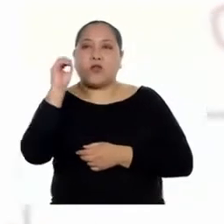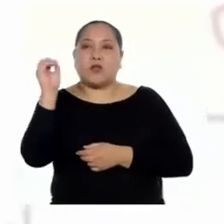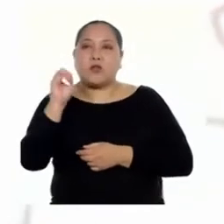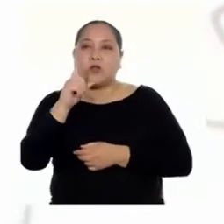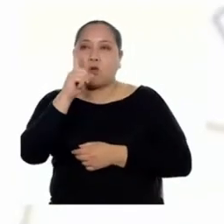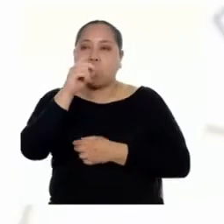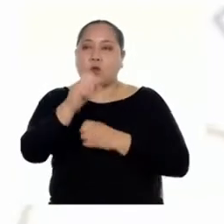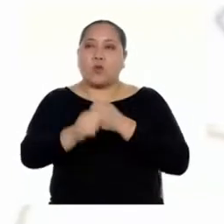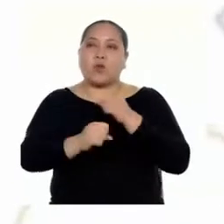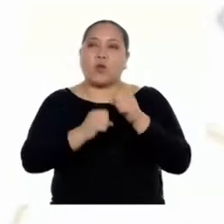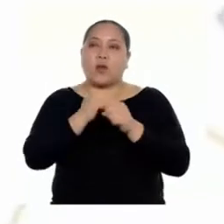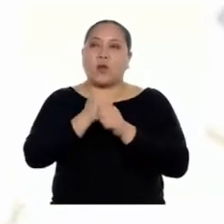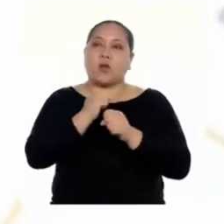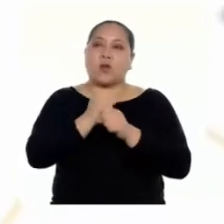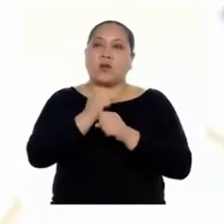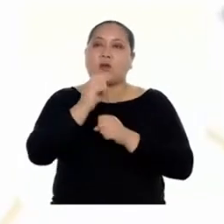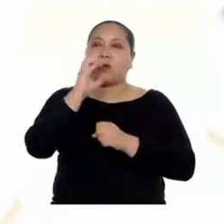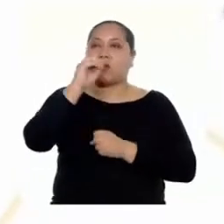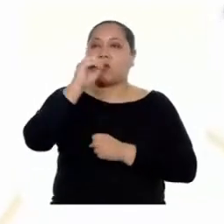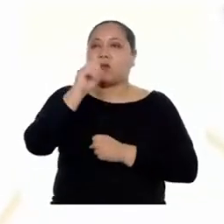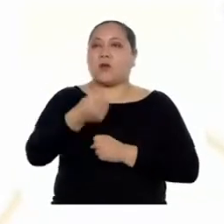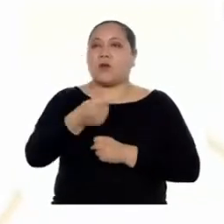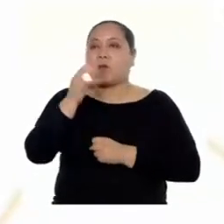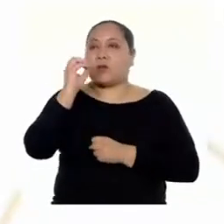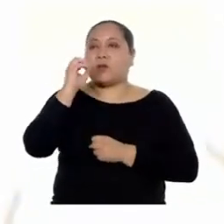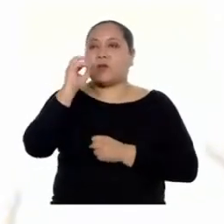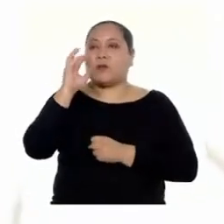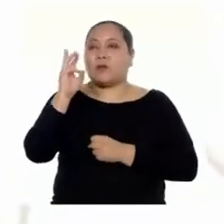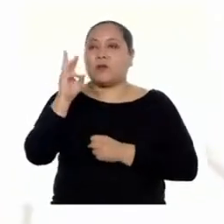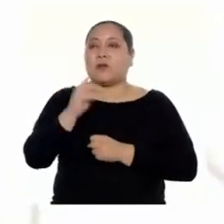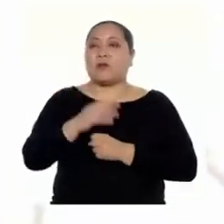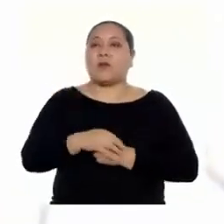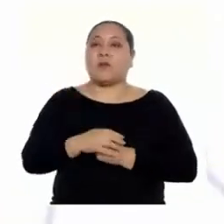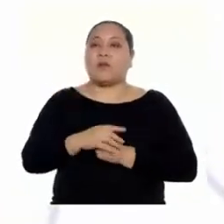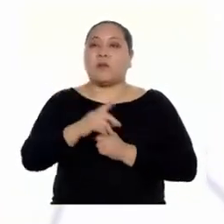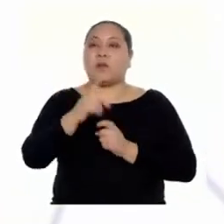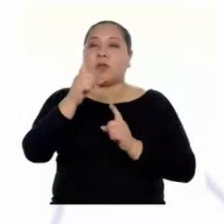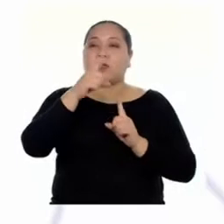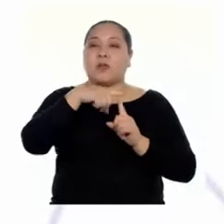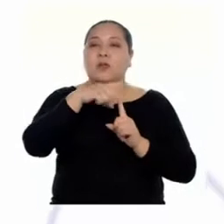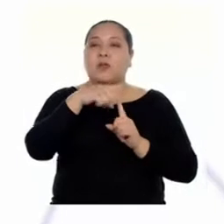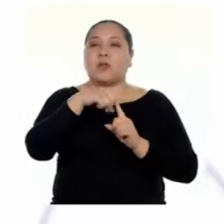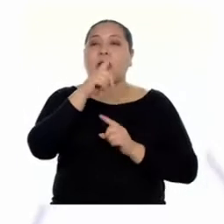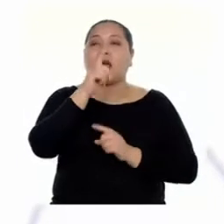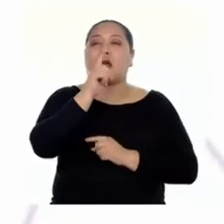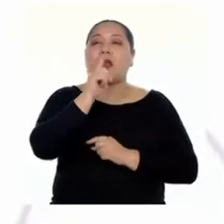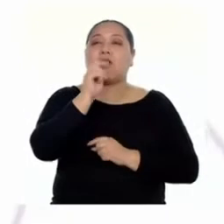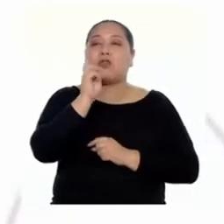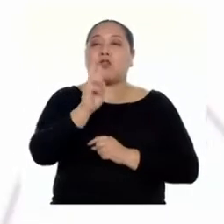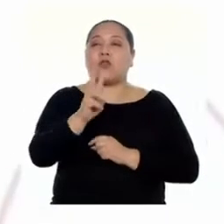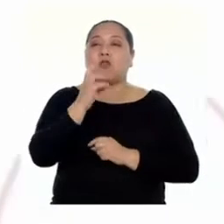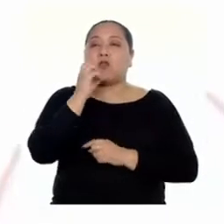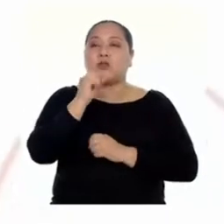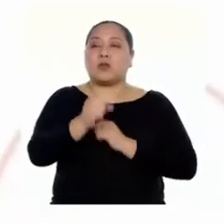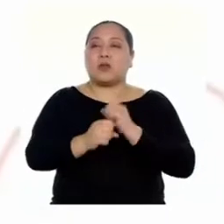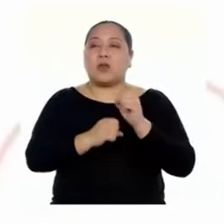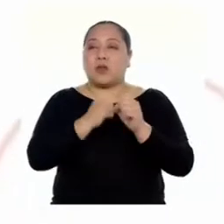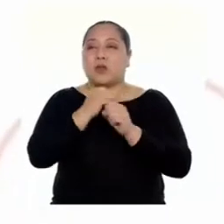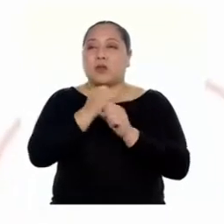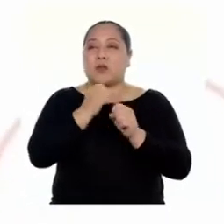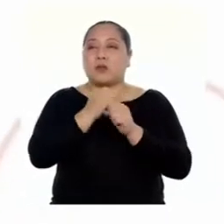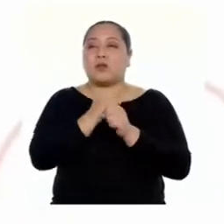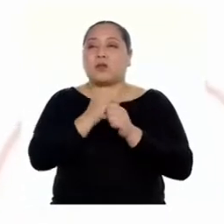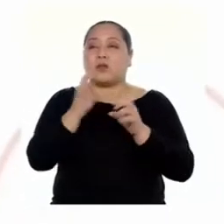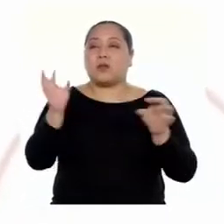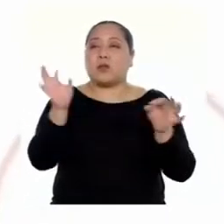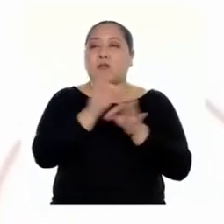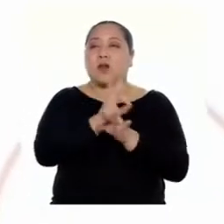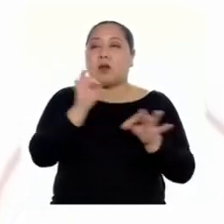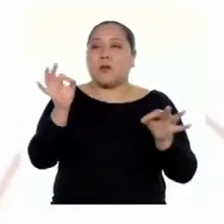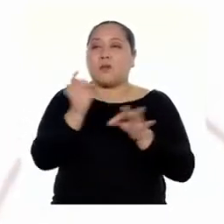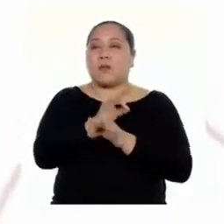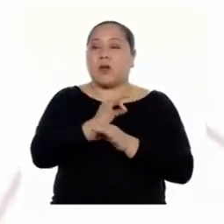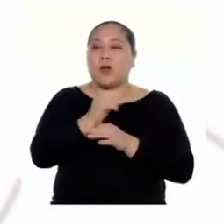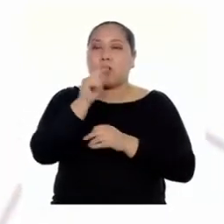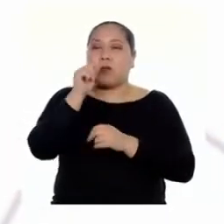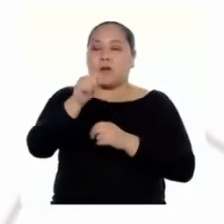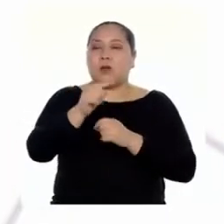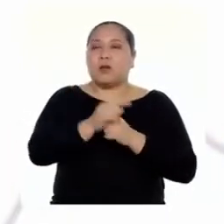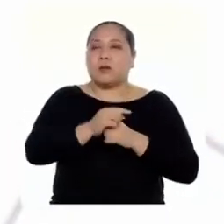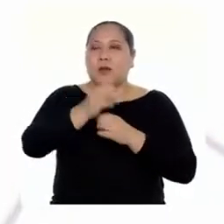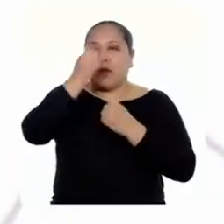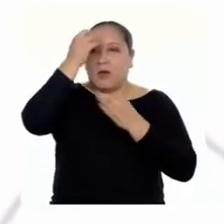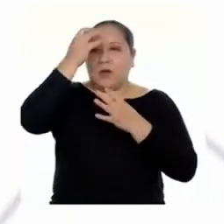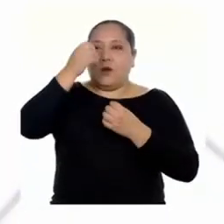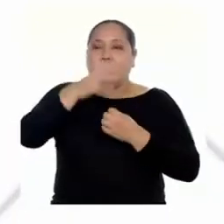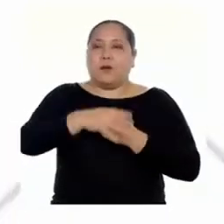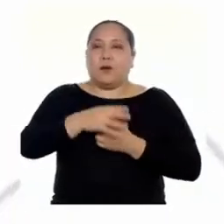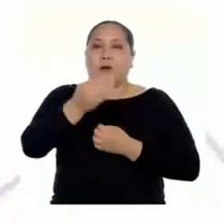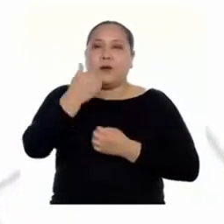anual o 0,06. El tiempo, T, es igual a 2 años. Reemplazando los datos en la siguiente